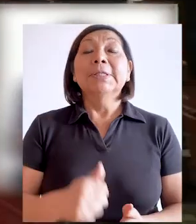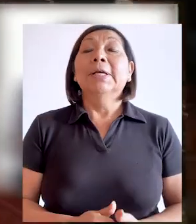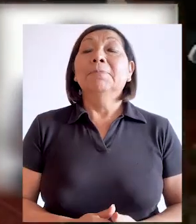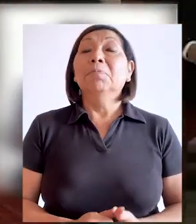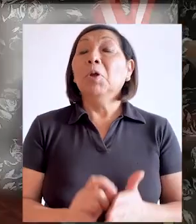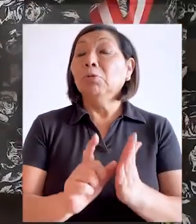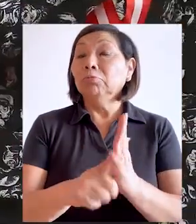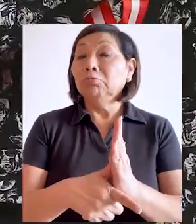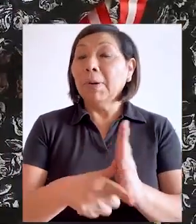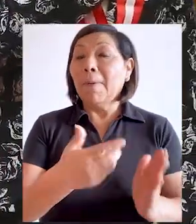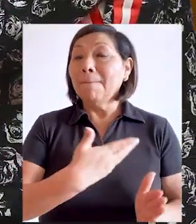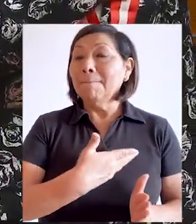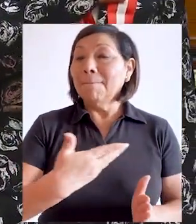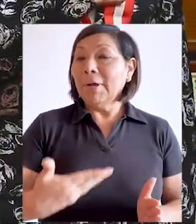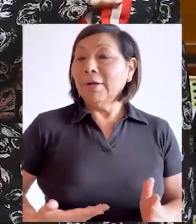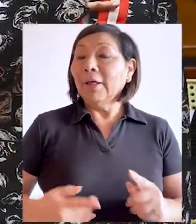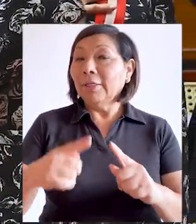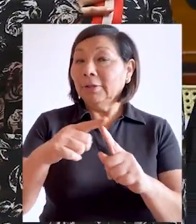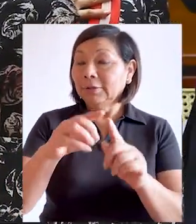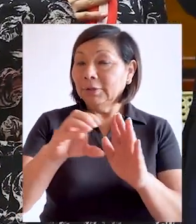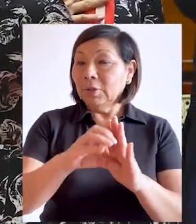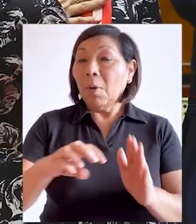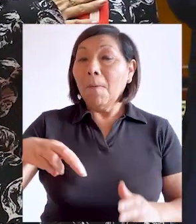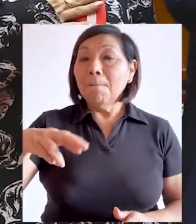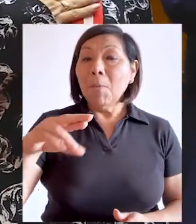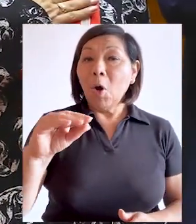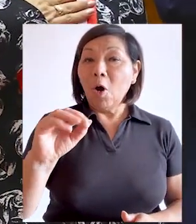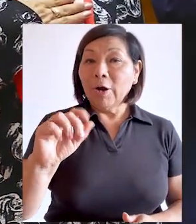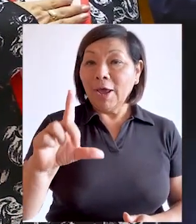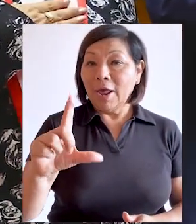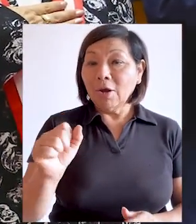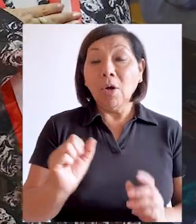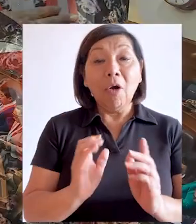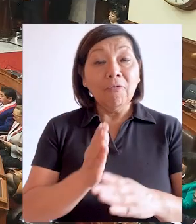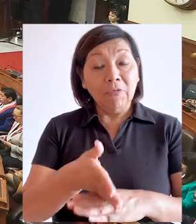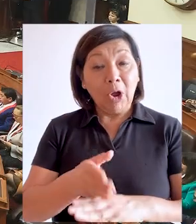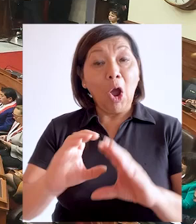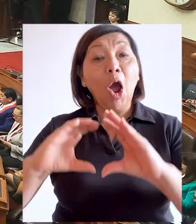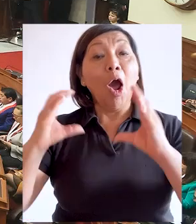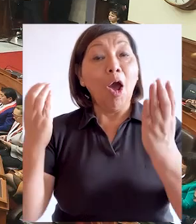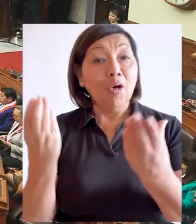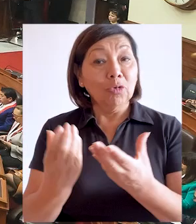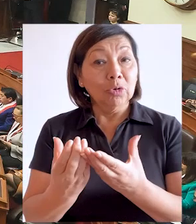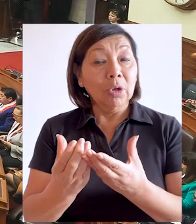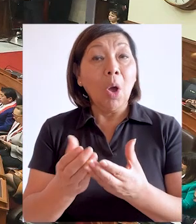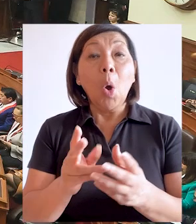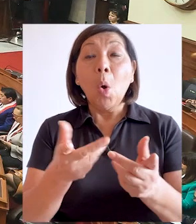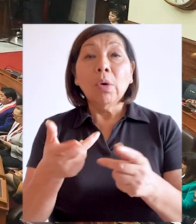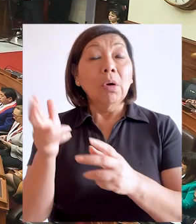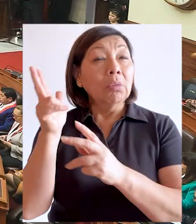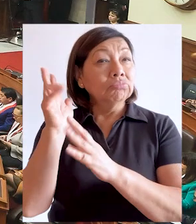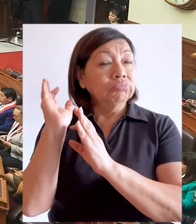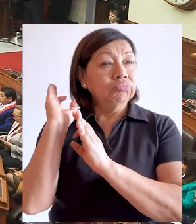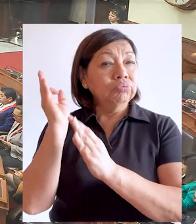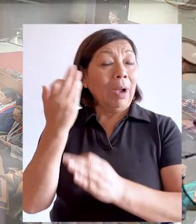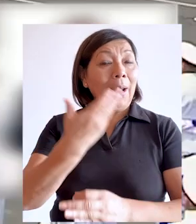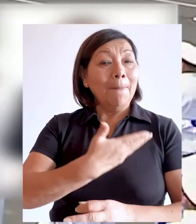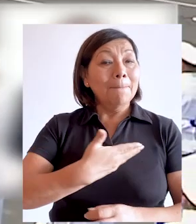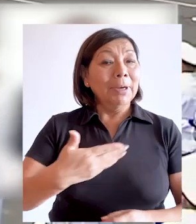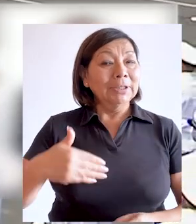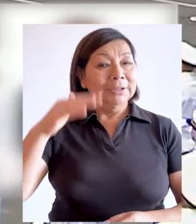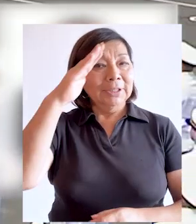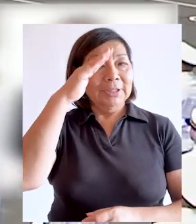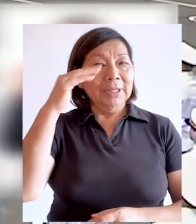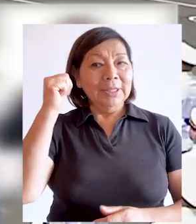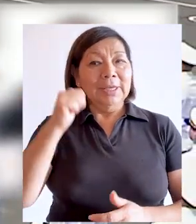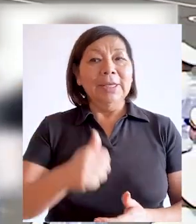civiles y militares. Luego, el presidente del tribunal, Francisco Morales, asistió al Congreso de la República para escuchar el mensaje a la nación de